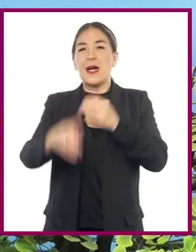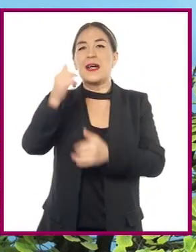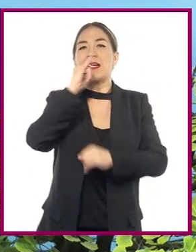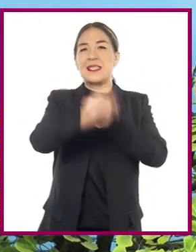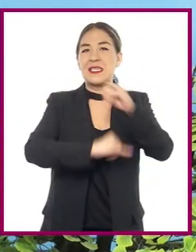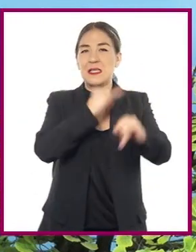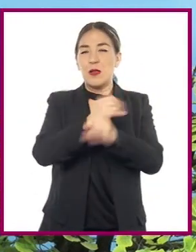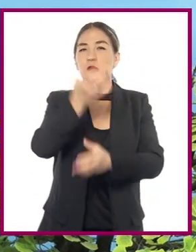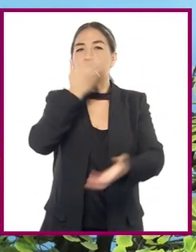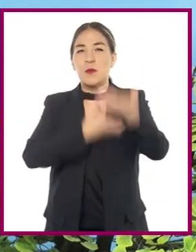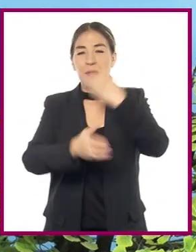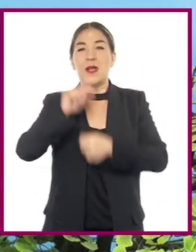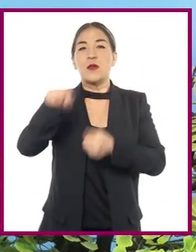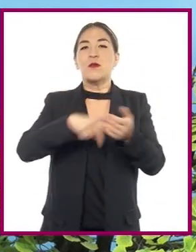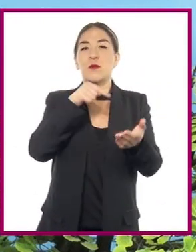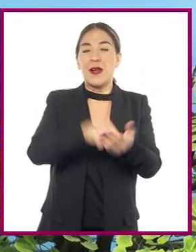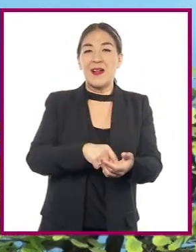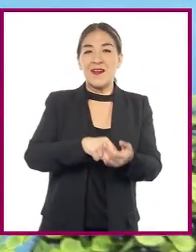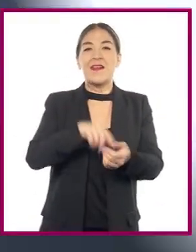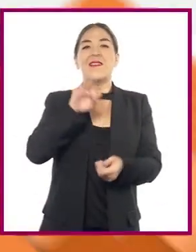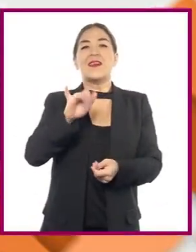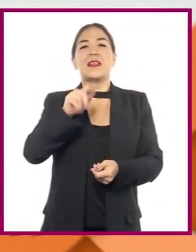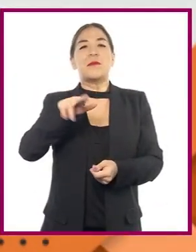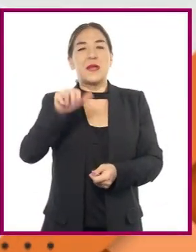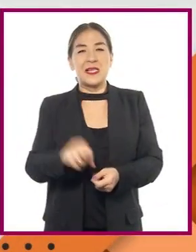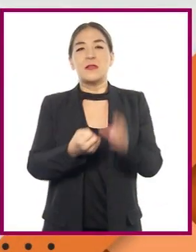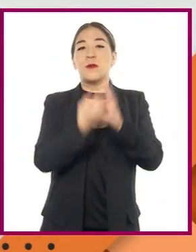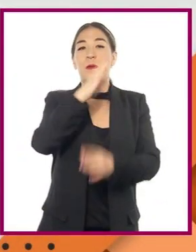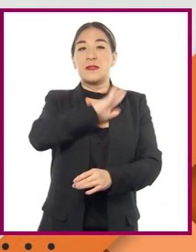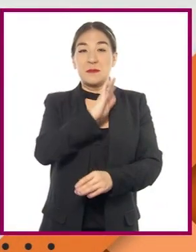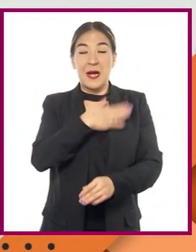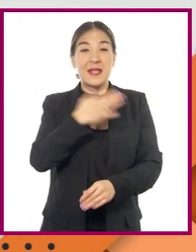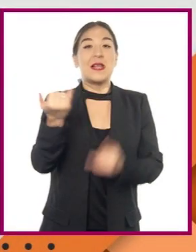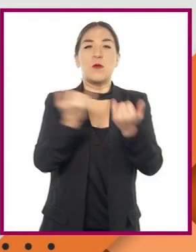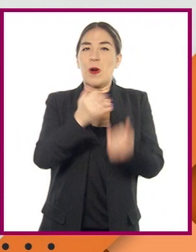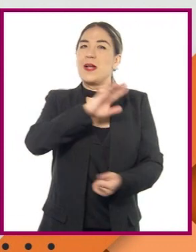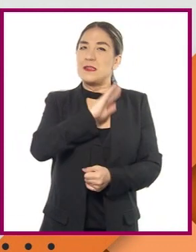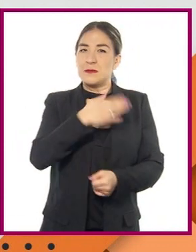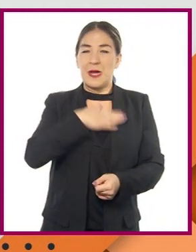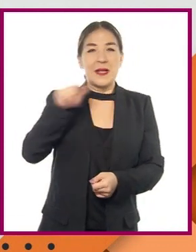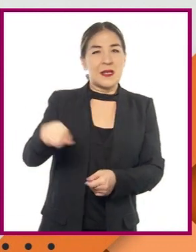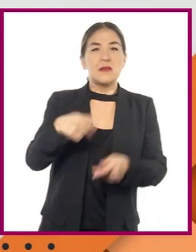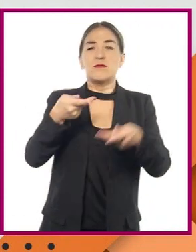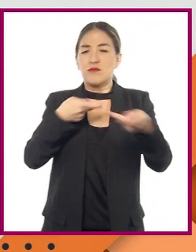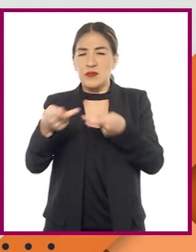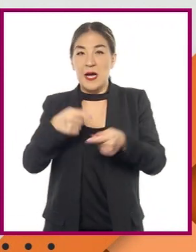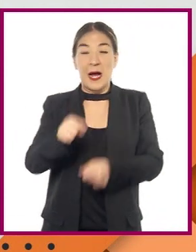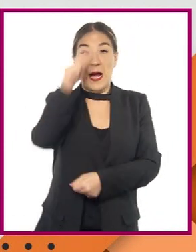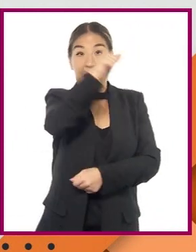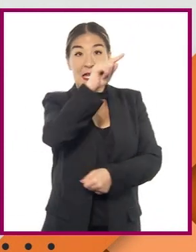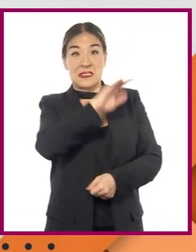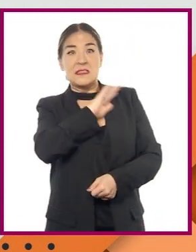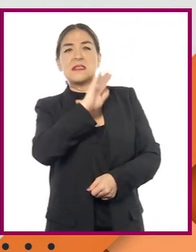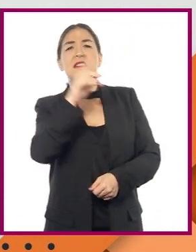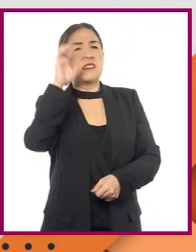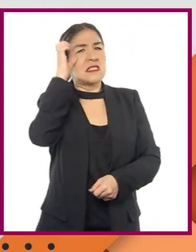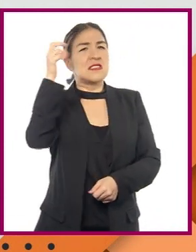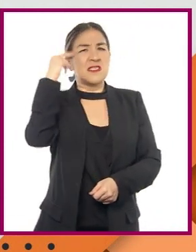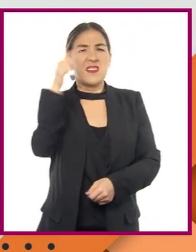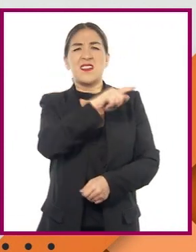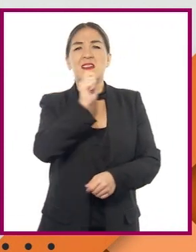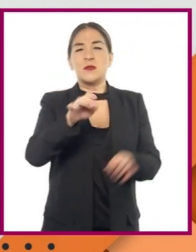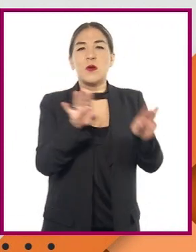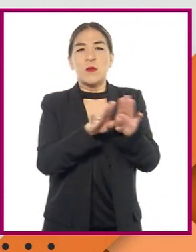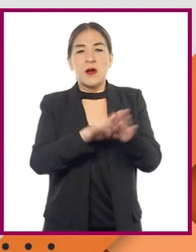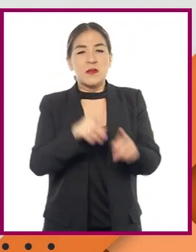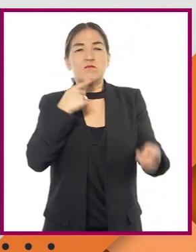entre Filipinas, Nueva España y España, en China se desarrollaba la dinastía Ming, responsable de